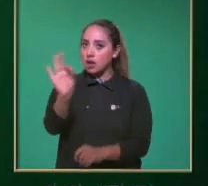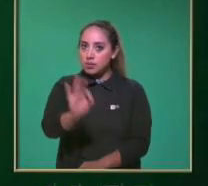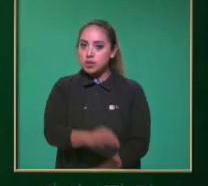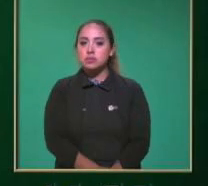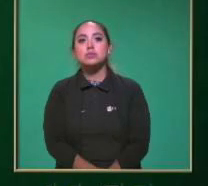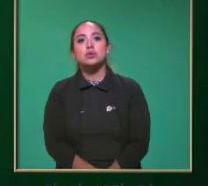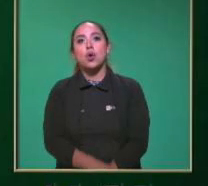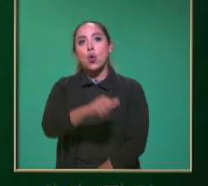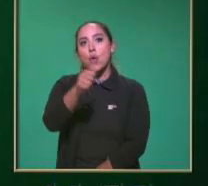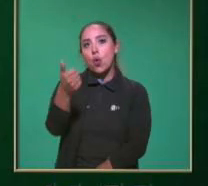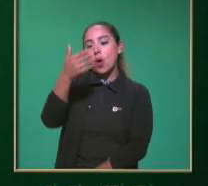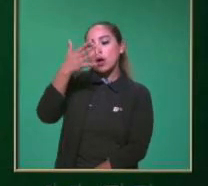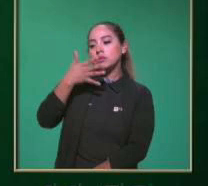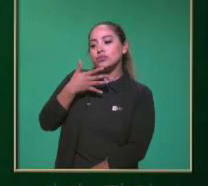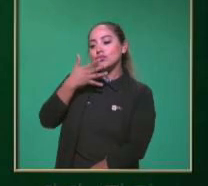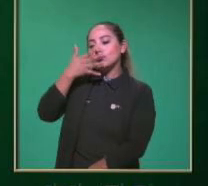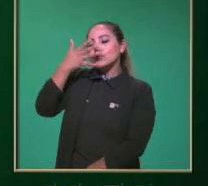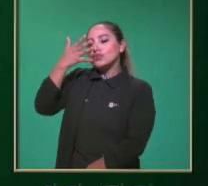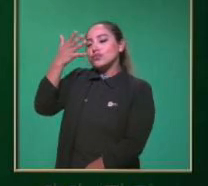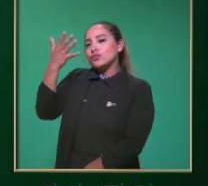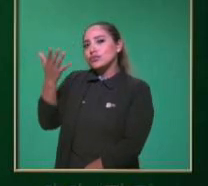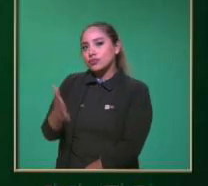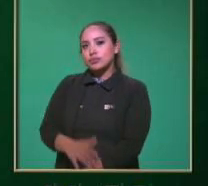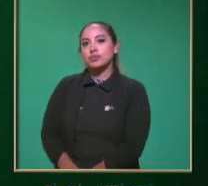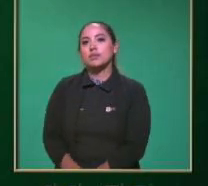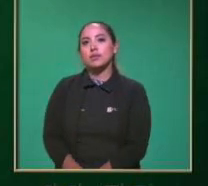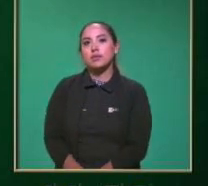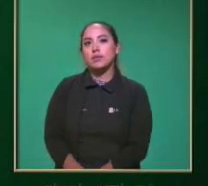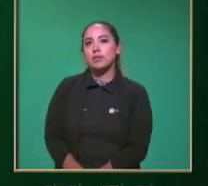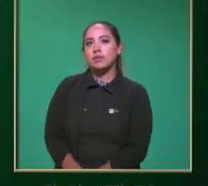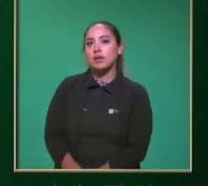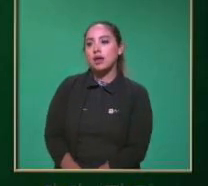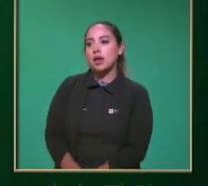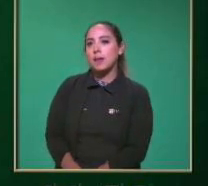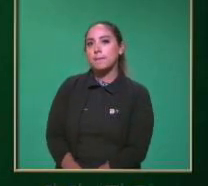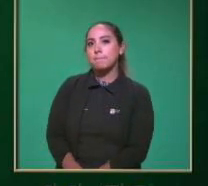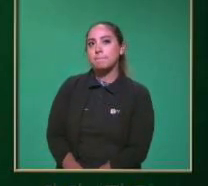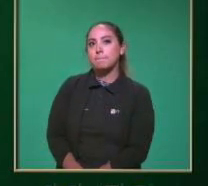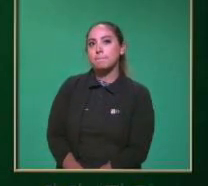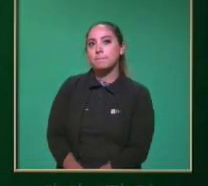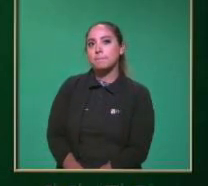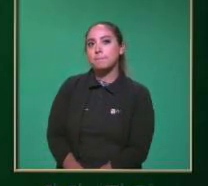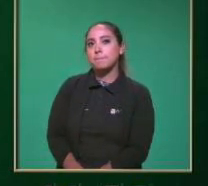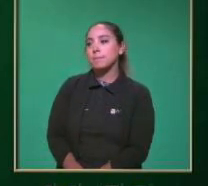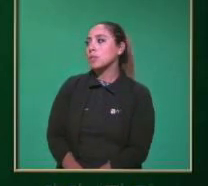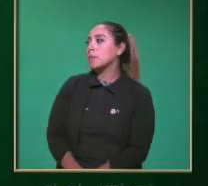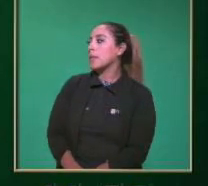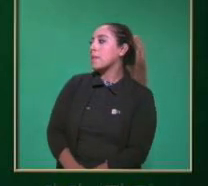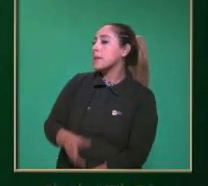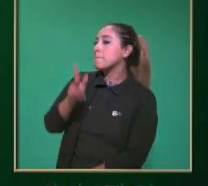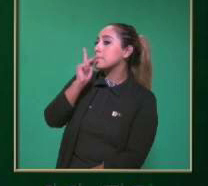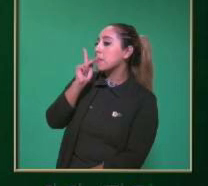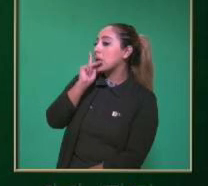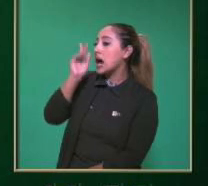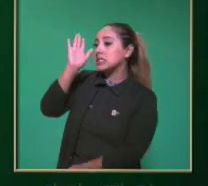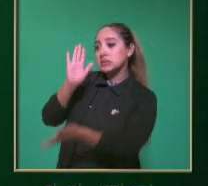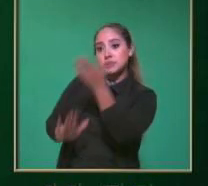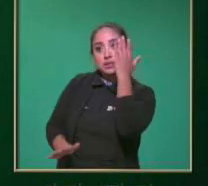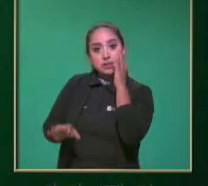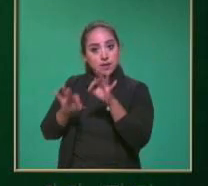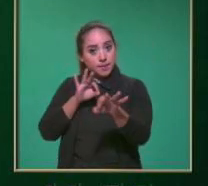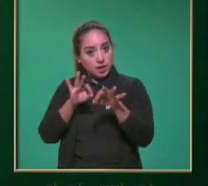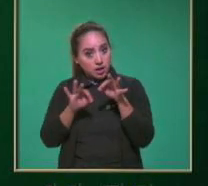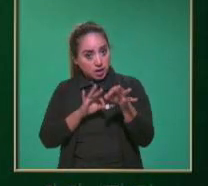del olfato. Entonces, Laura, ¿qué escribió? Laura escribió, cuando mi papá se va a trabajar y me da